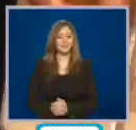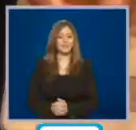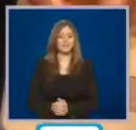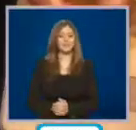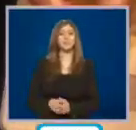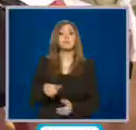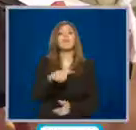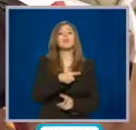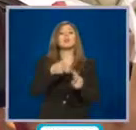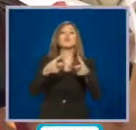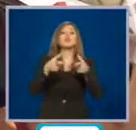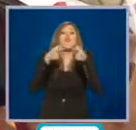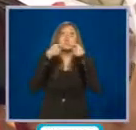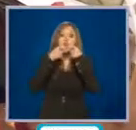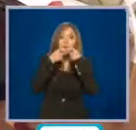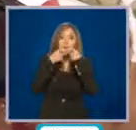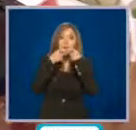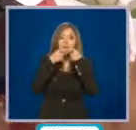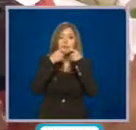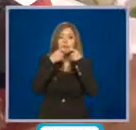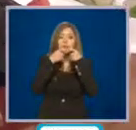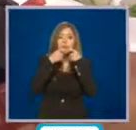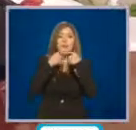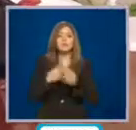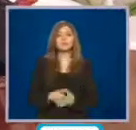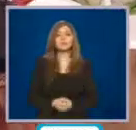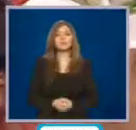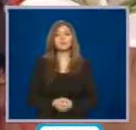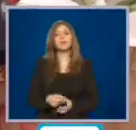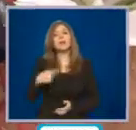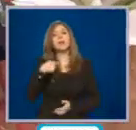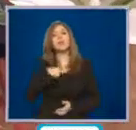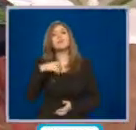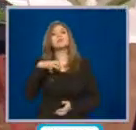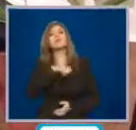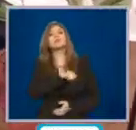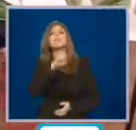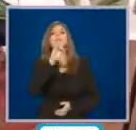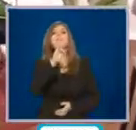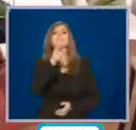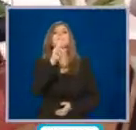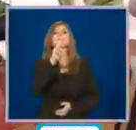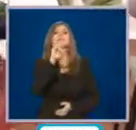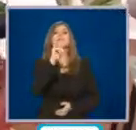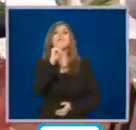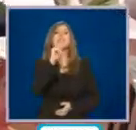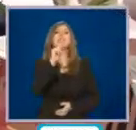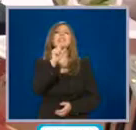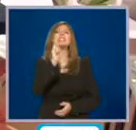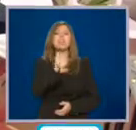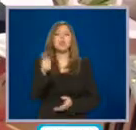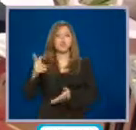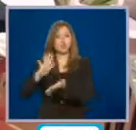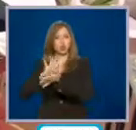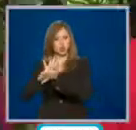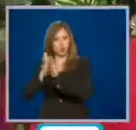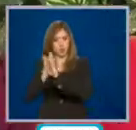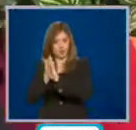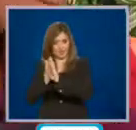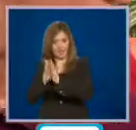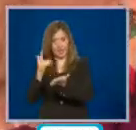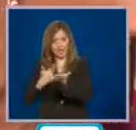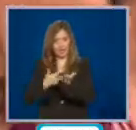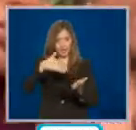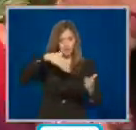las tostadas allí en casita, a mí se me antojaron fritas, la tortilla frita.